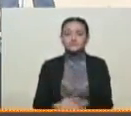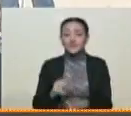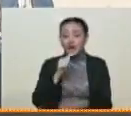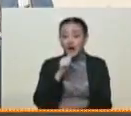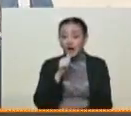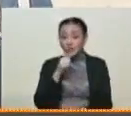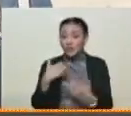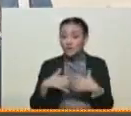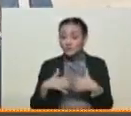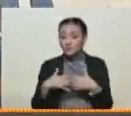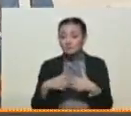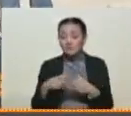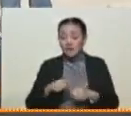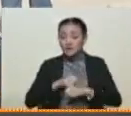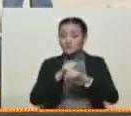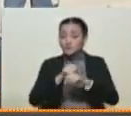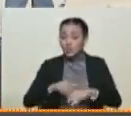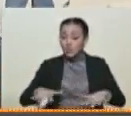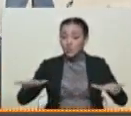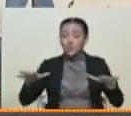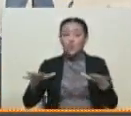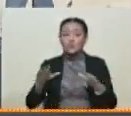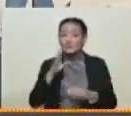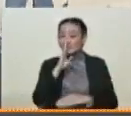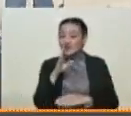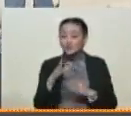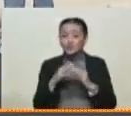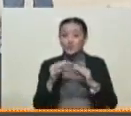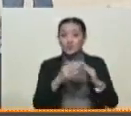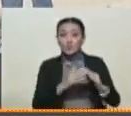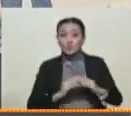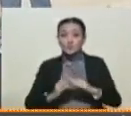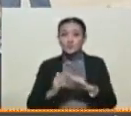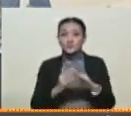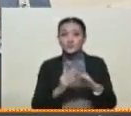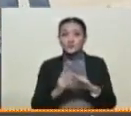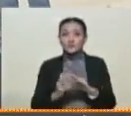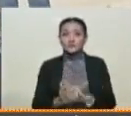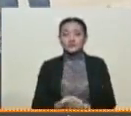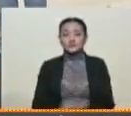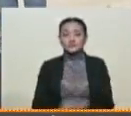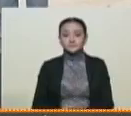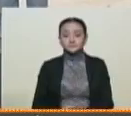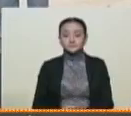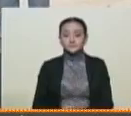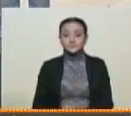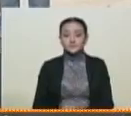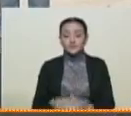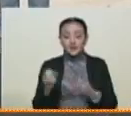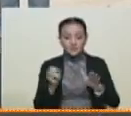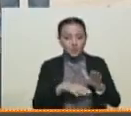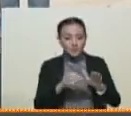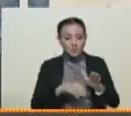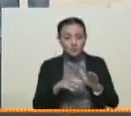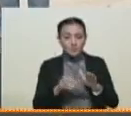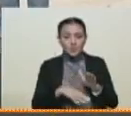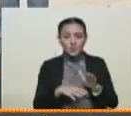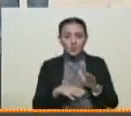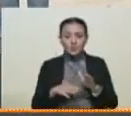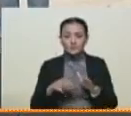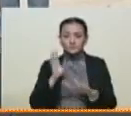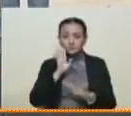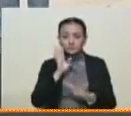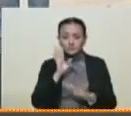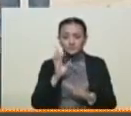para garantizar que le llegue agua directa a todas las comunidades. La Corporación de Desechos Sólidos para intervenir en un tema que